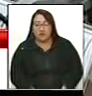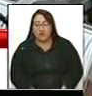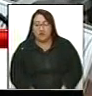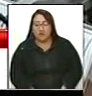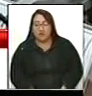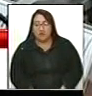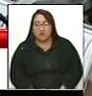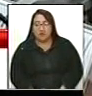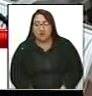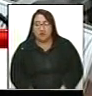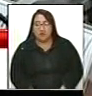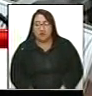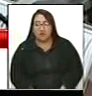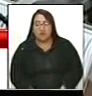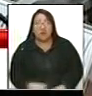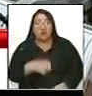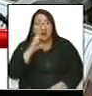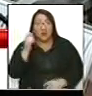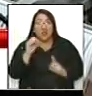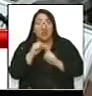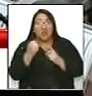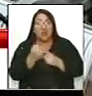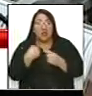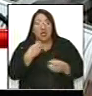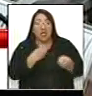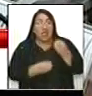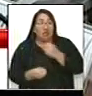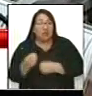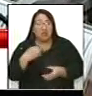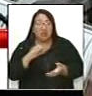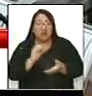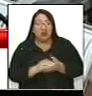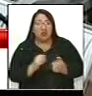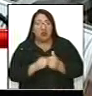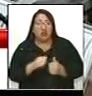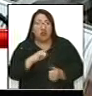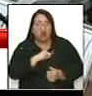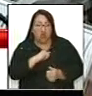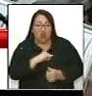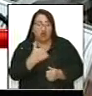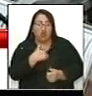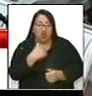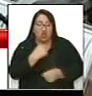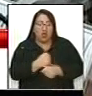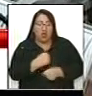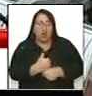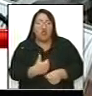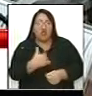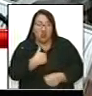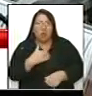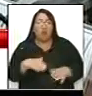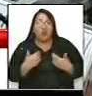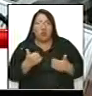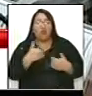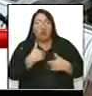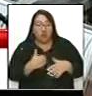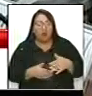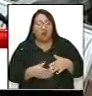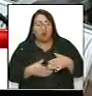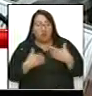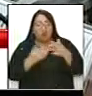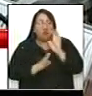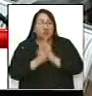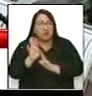sociedad debe alimentarse más con el yo personal, trabajar en el yo. De muchas mujeres que